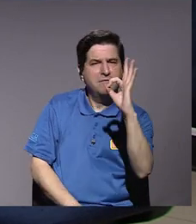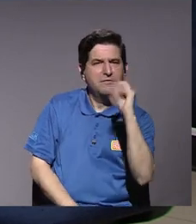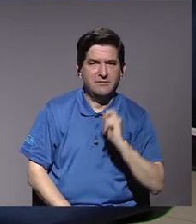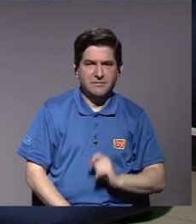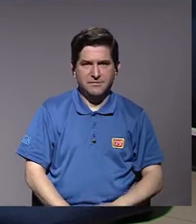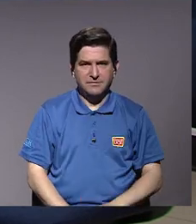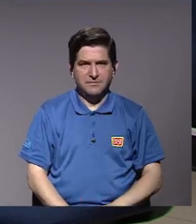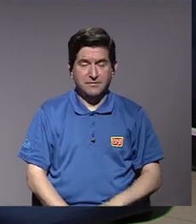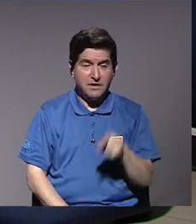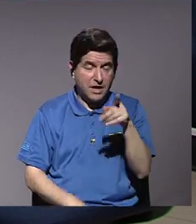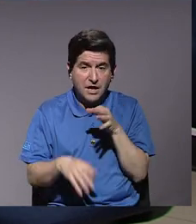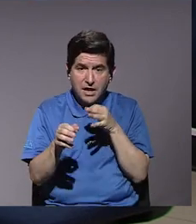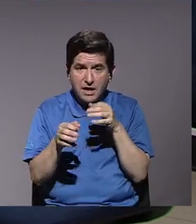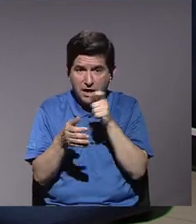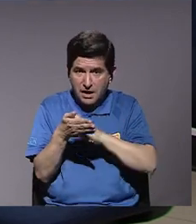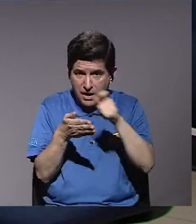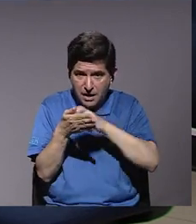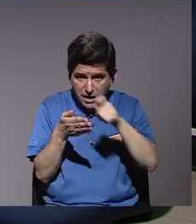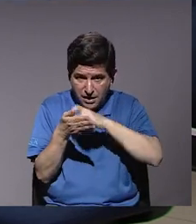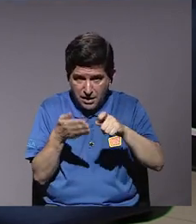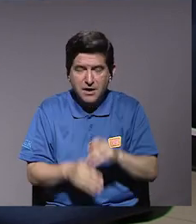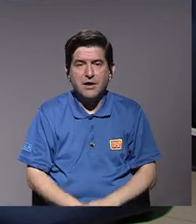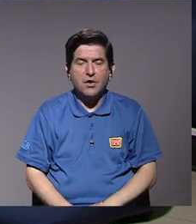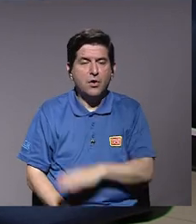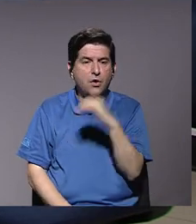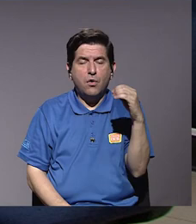yo, entonces, que se los escriban o